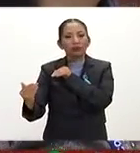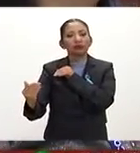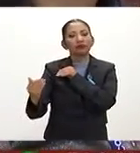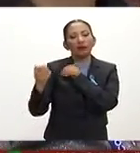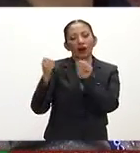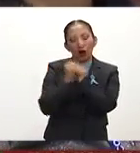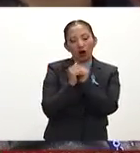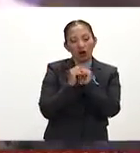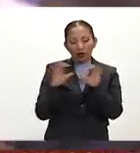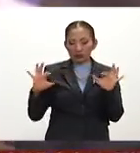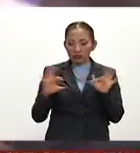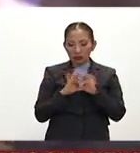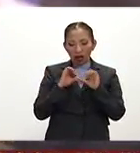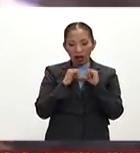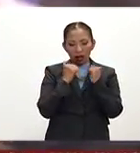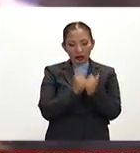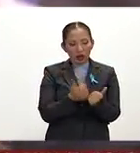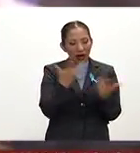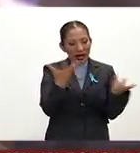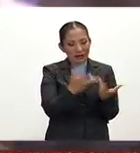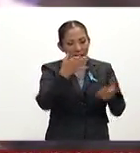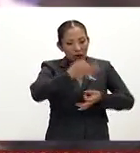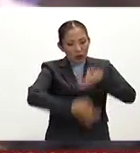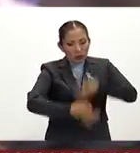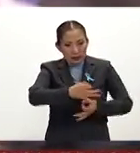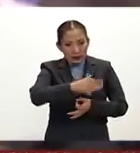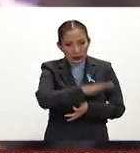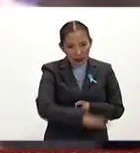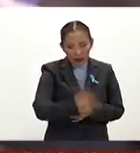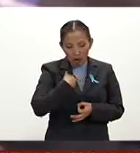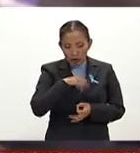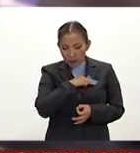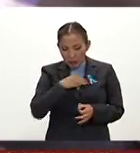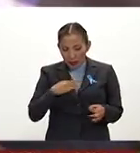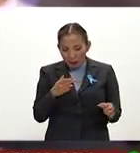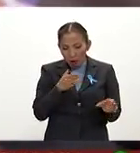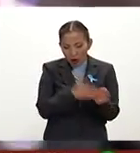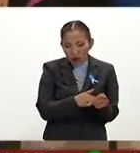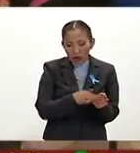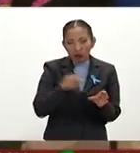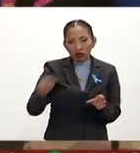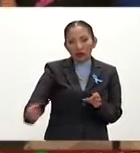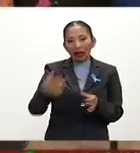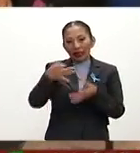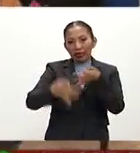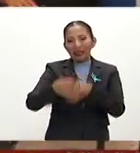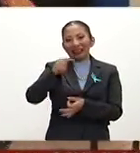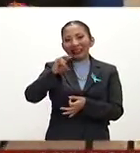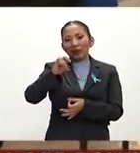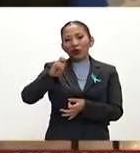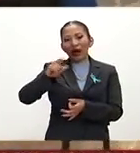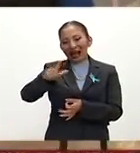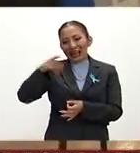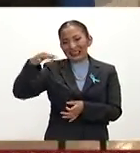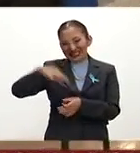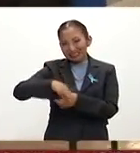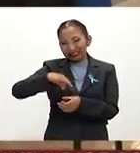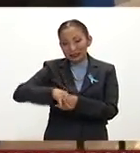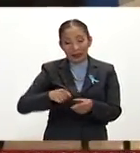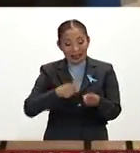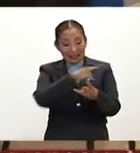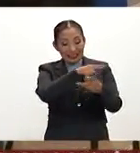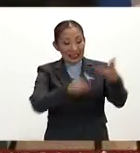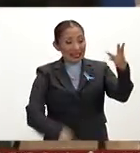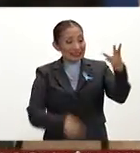la Asociación Mexicana de Impartidores de Justicia, de la cual formamos parte los tribunales electorales. Estos tres órganos de